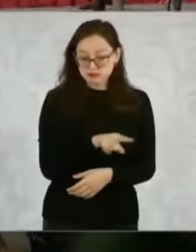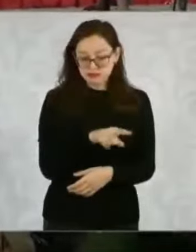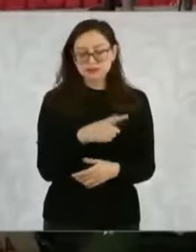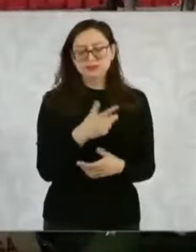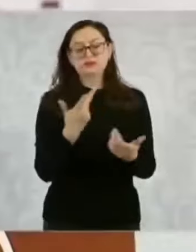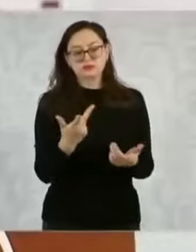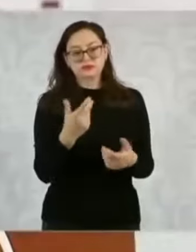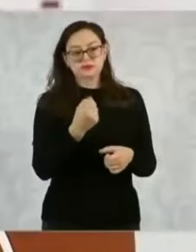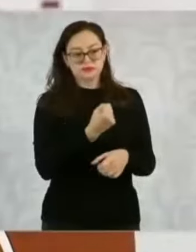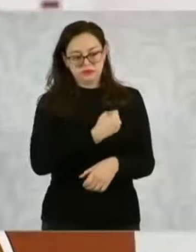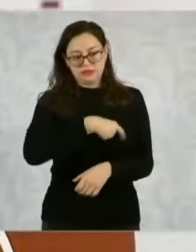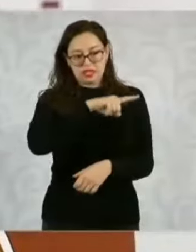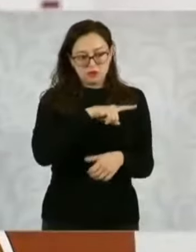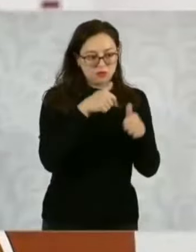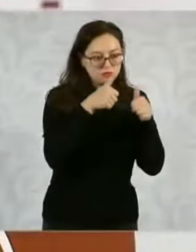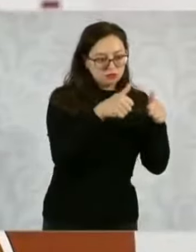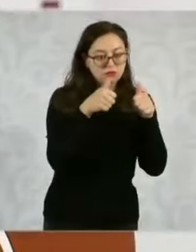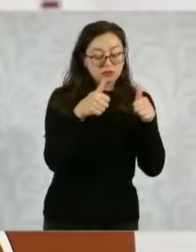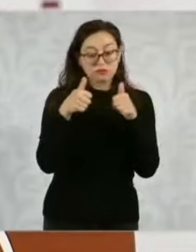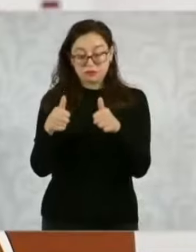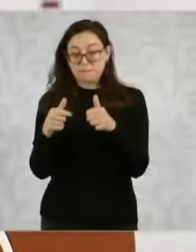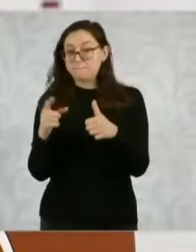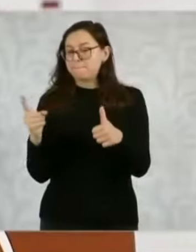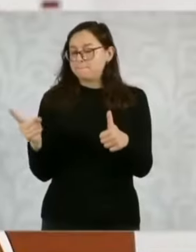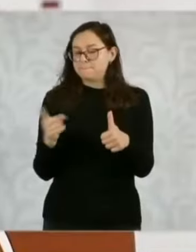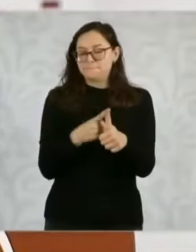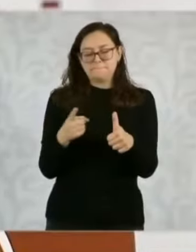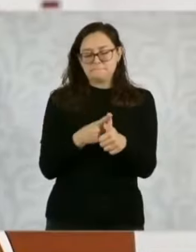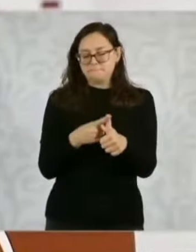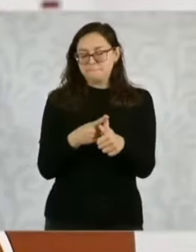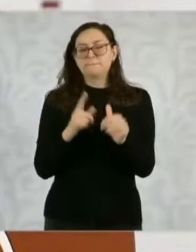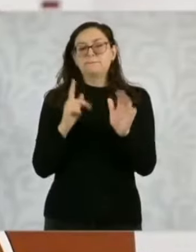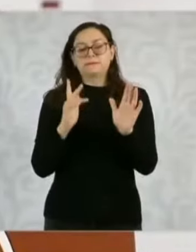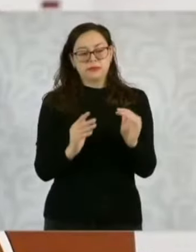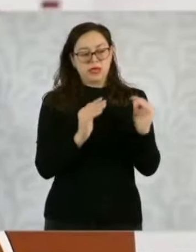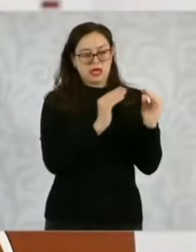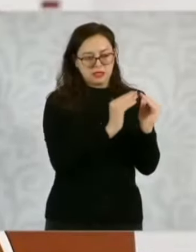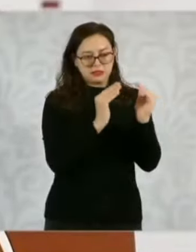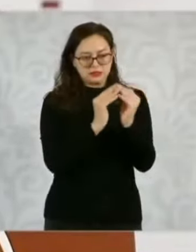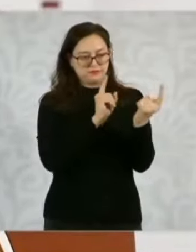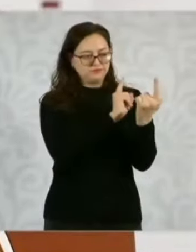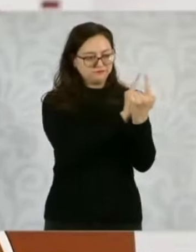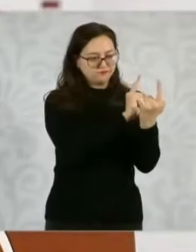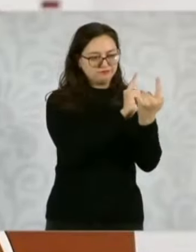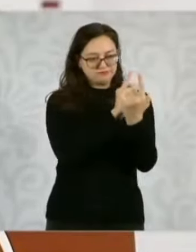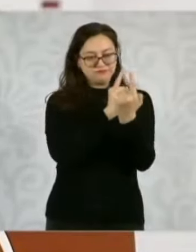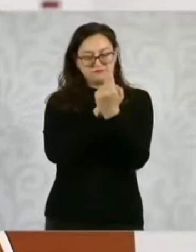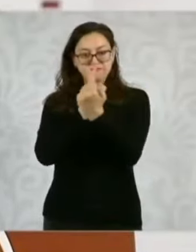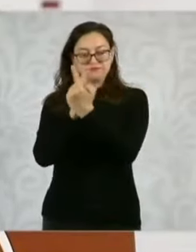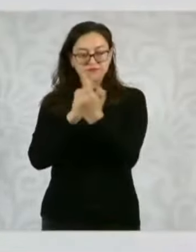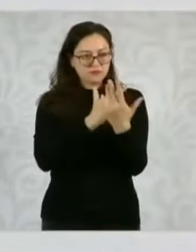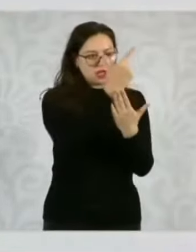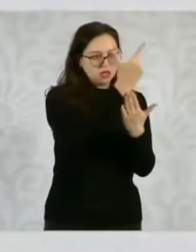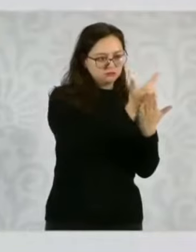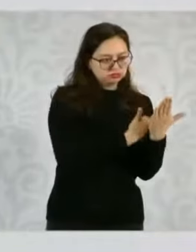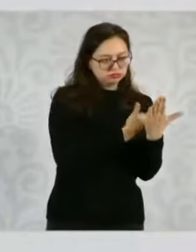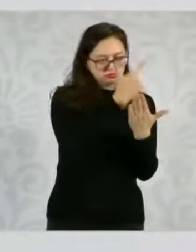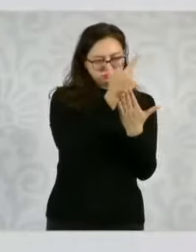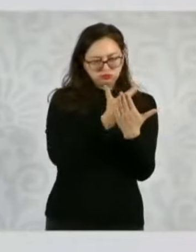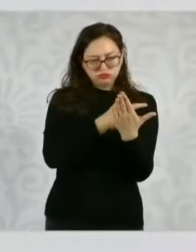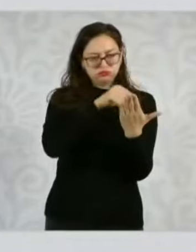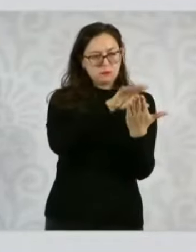realizar un censo de salud y bienestar, casa por casa. Iremos a visitar a todos los adultos